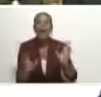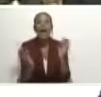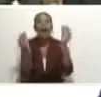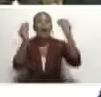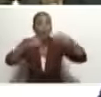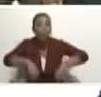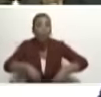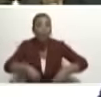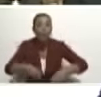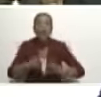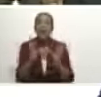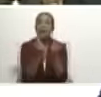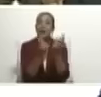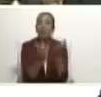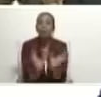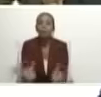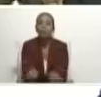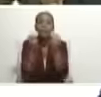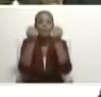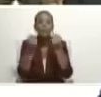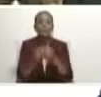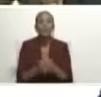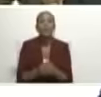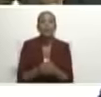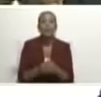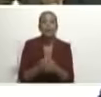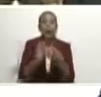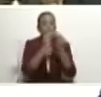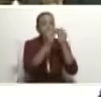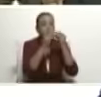consenso de la recuperación de